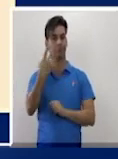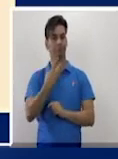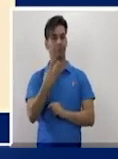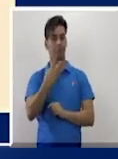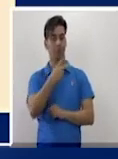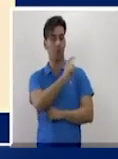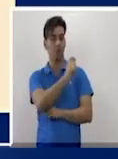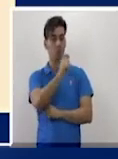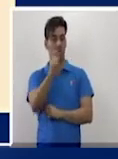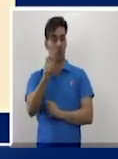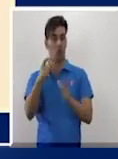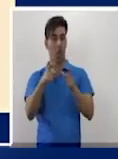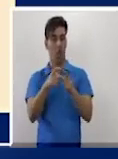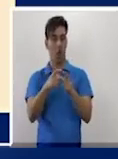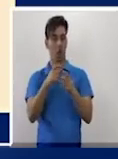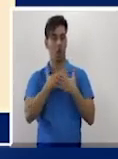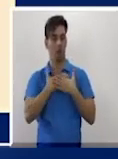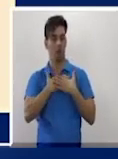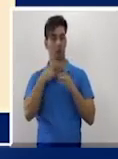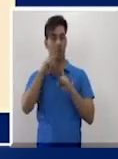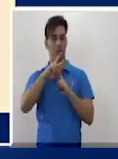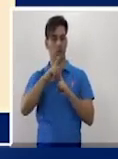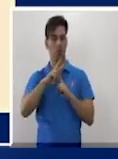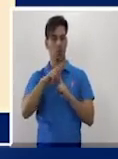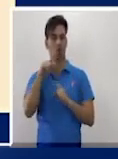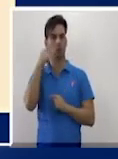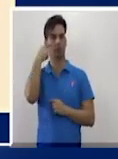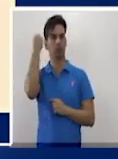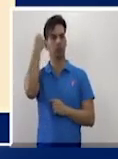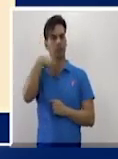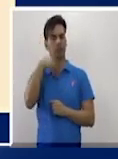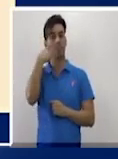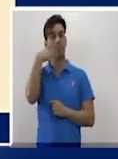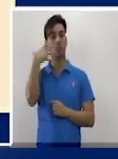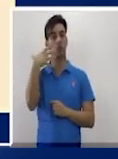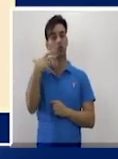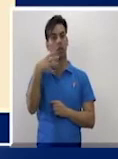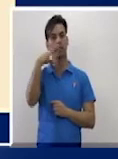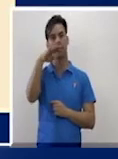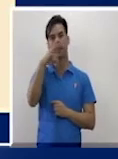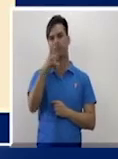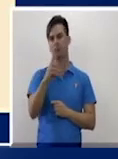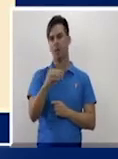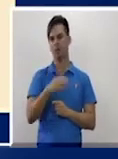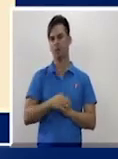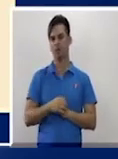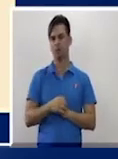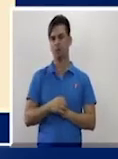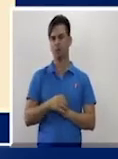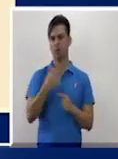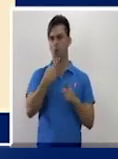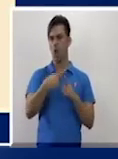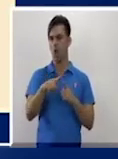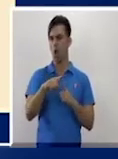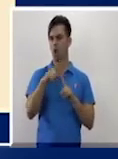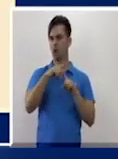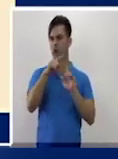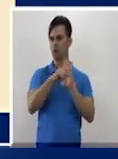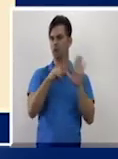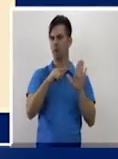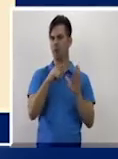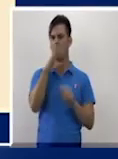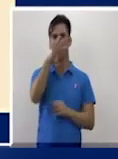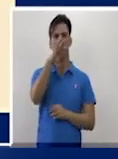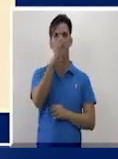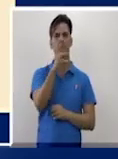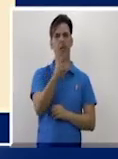importante que es la matemática y para qué nos sirve. ¿Qué es lo que más te gusta de la matemática? Espero